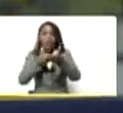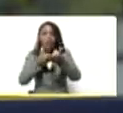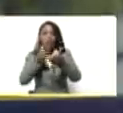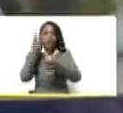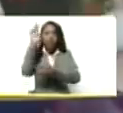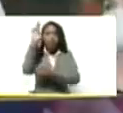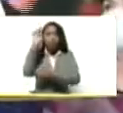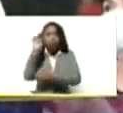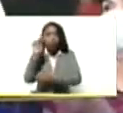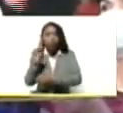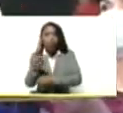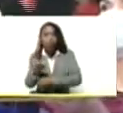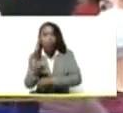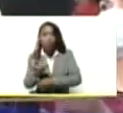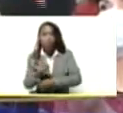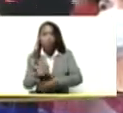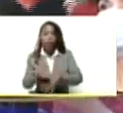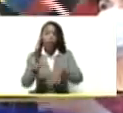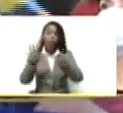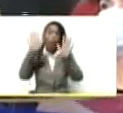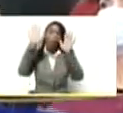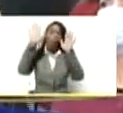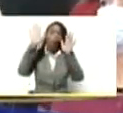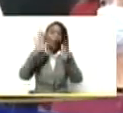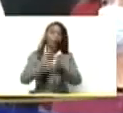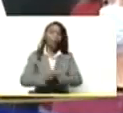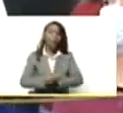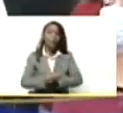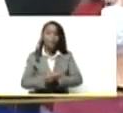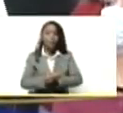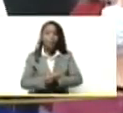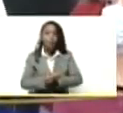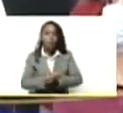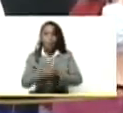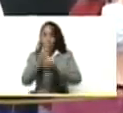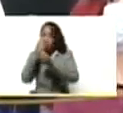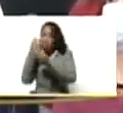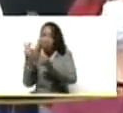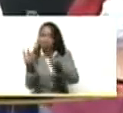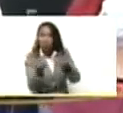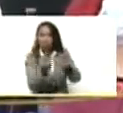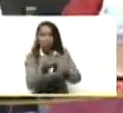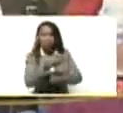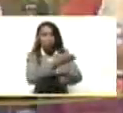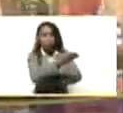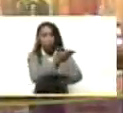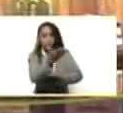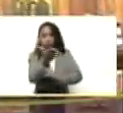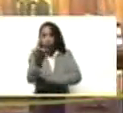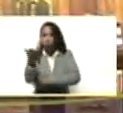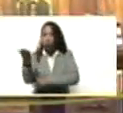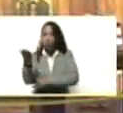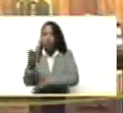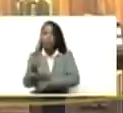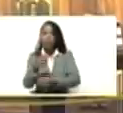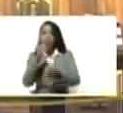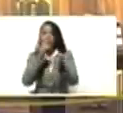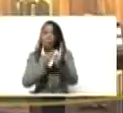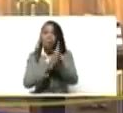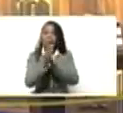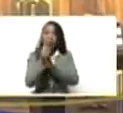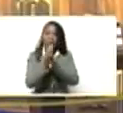bombas atómicas a la moneda al petróleo a la producción de oro a la circulación